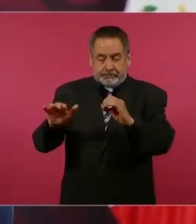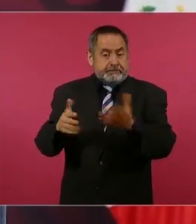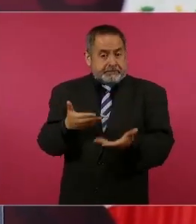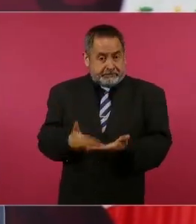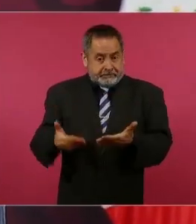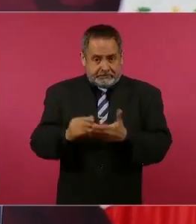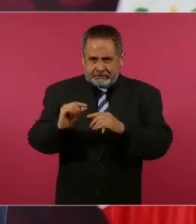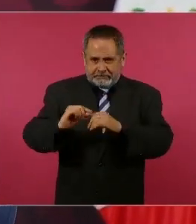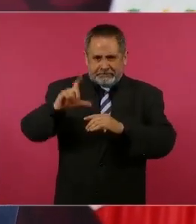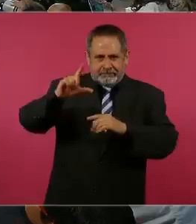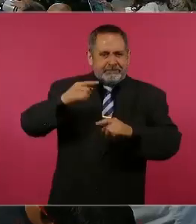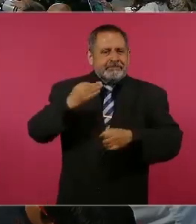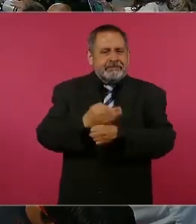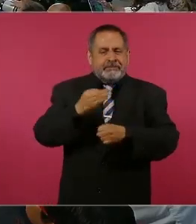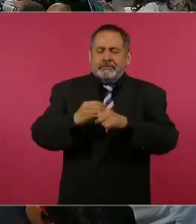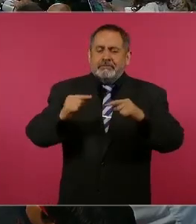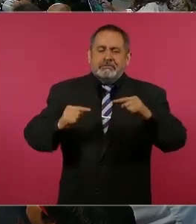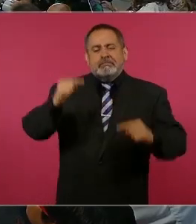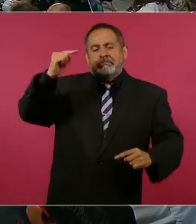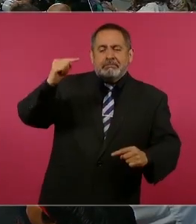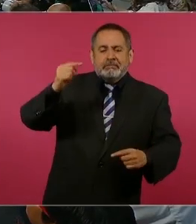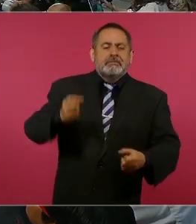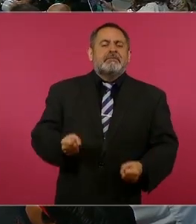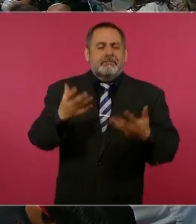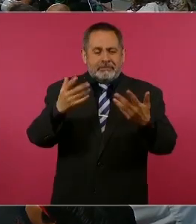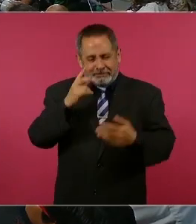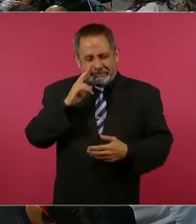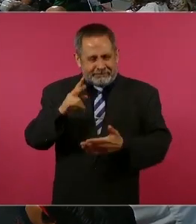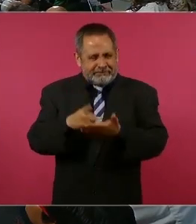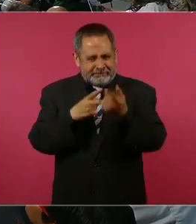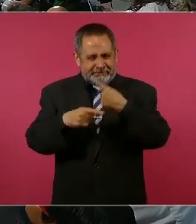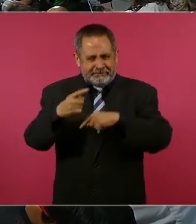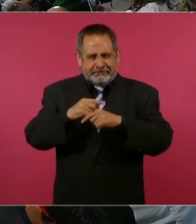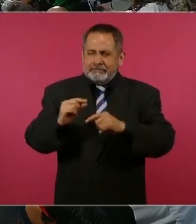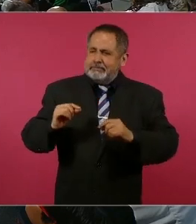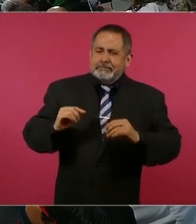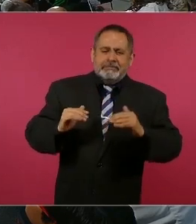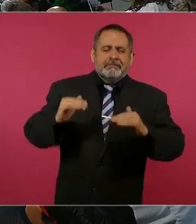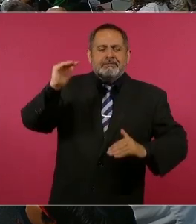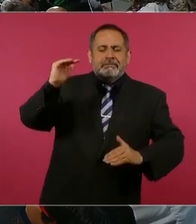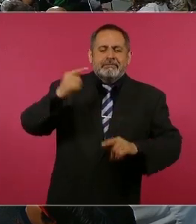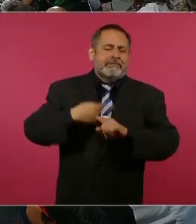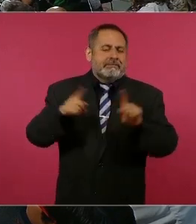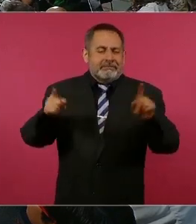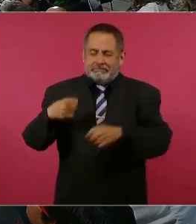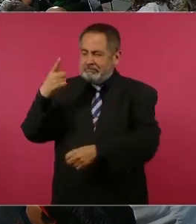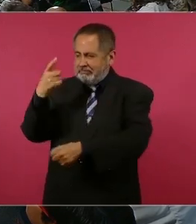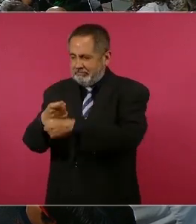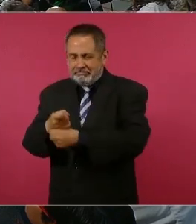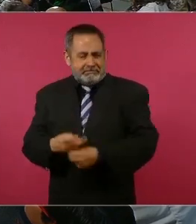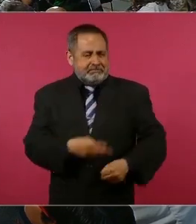a ver, repítelo, nada más regresa para que,